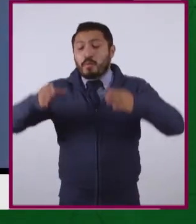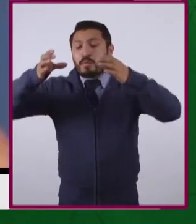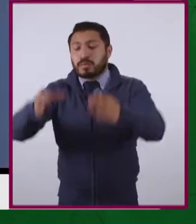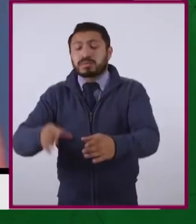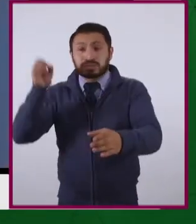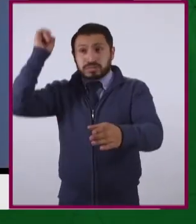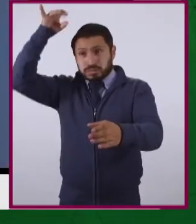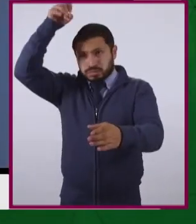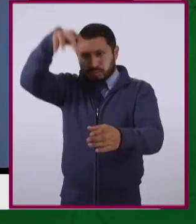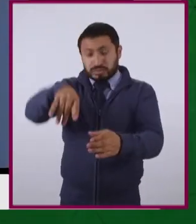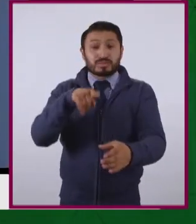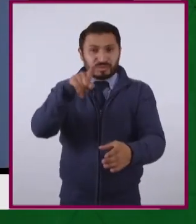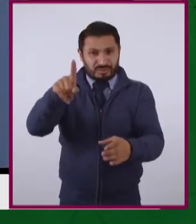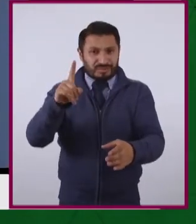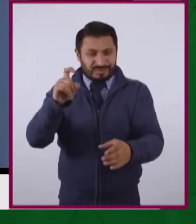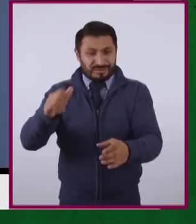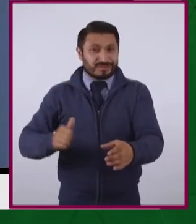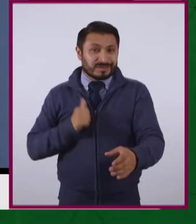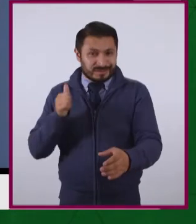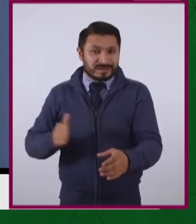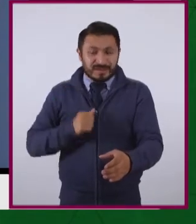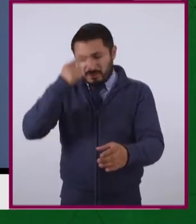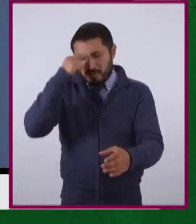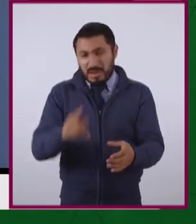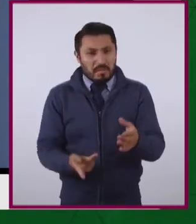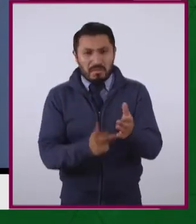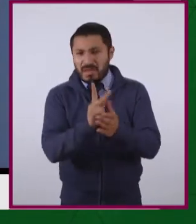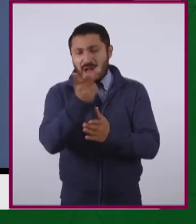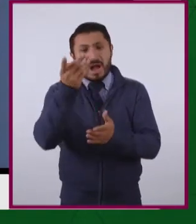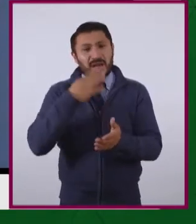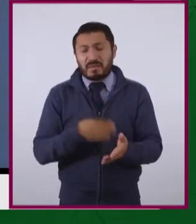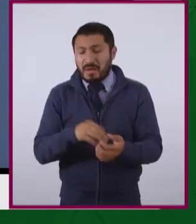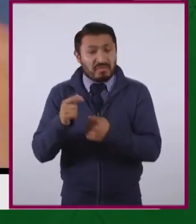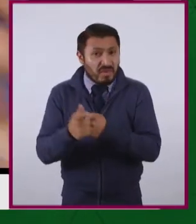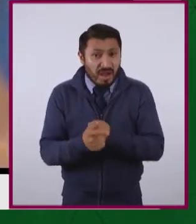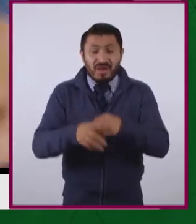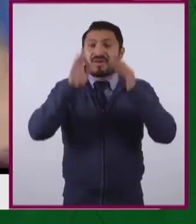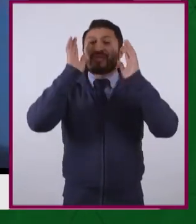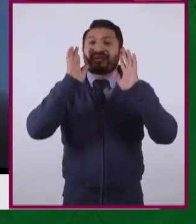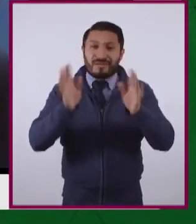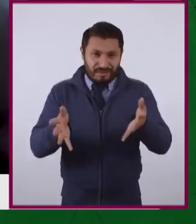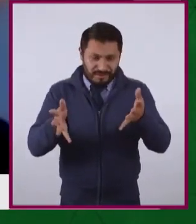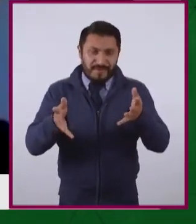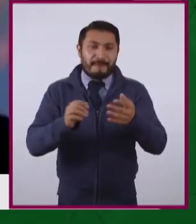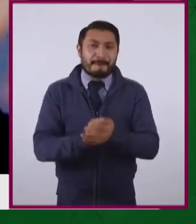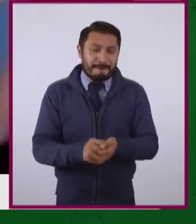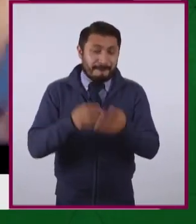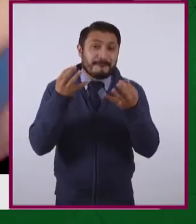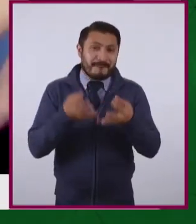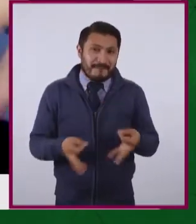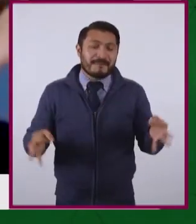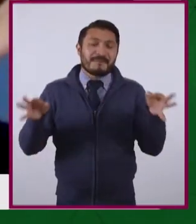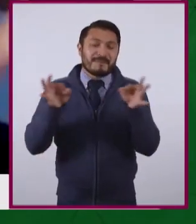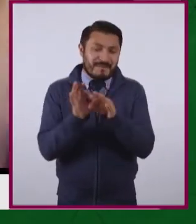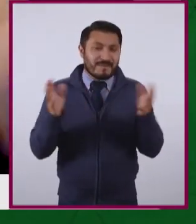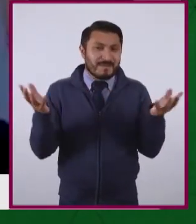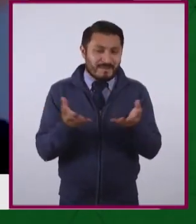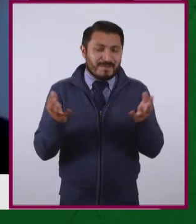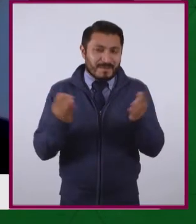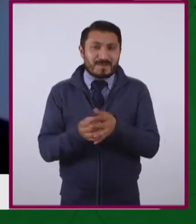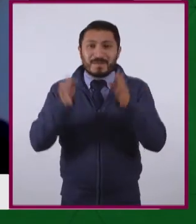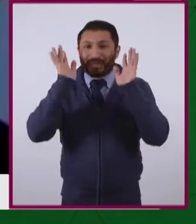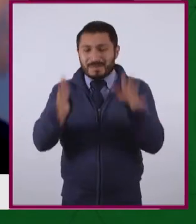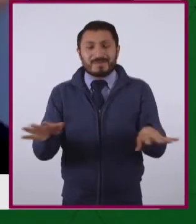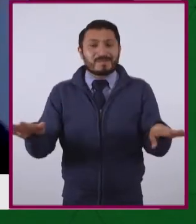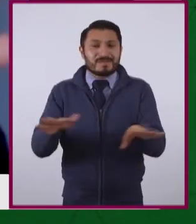ahí y esa agua la aprovechas para riego o para el baño, ya es algo importante que podemos hacer. Ya es